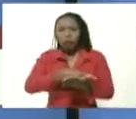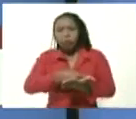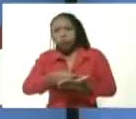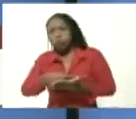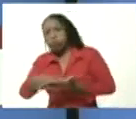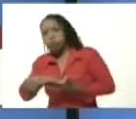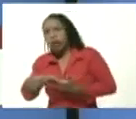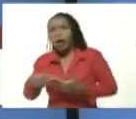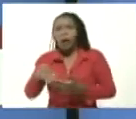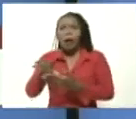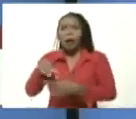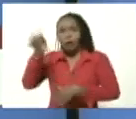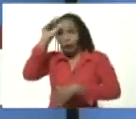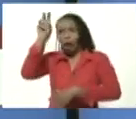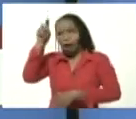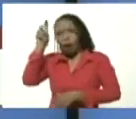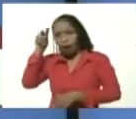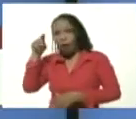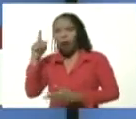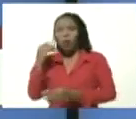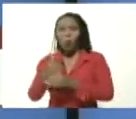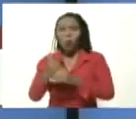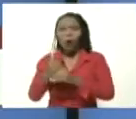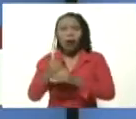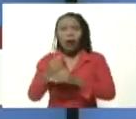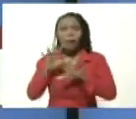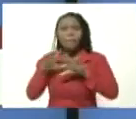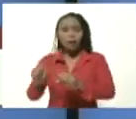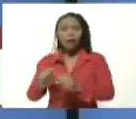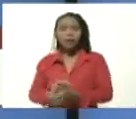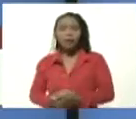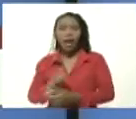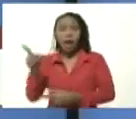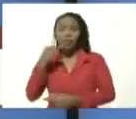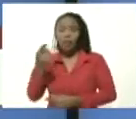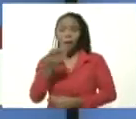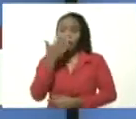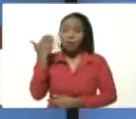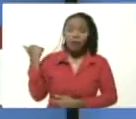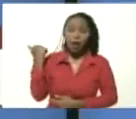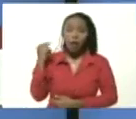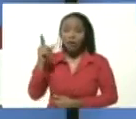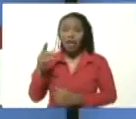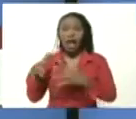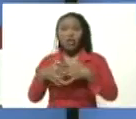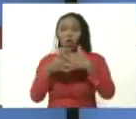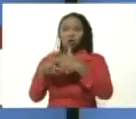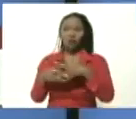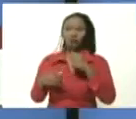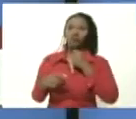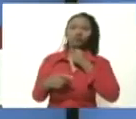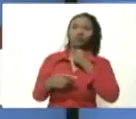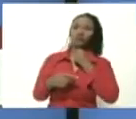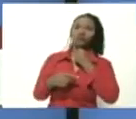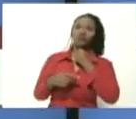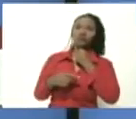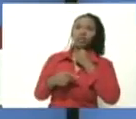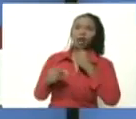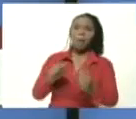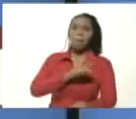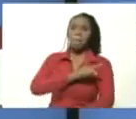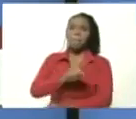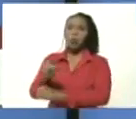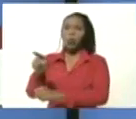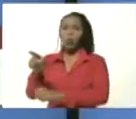imperialismo. Él declaró en estos días que Estados Unidos no le había gustado que mandaran